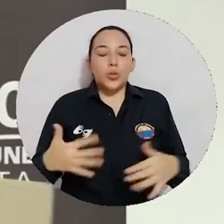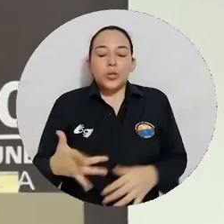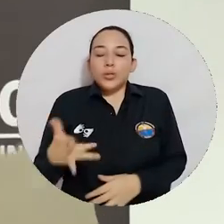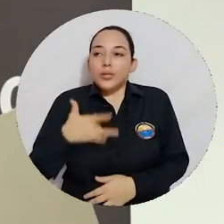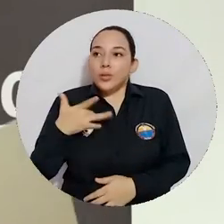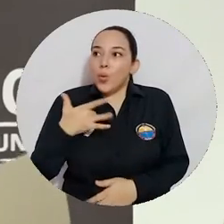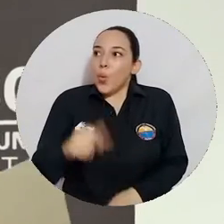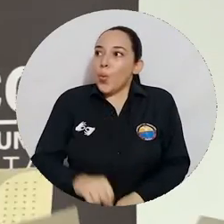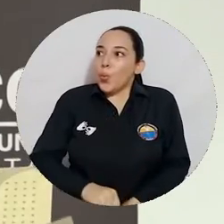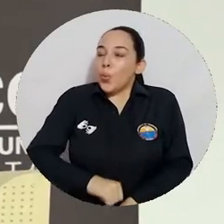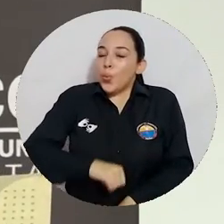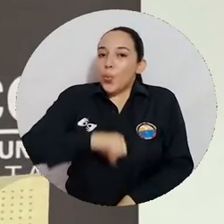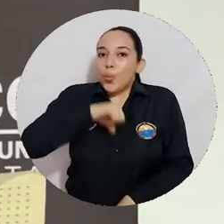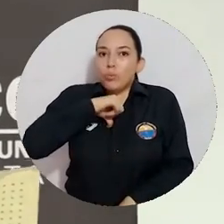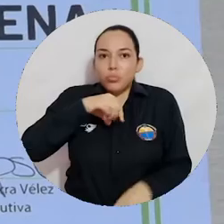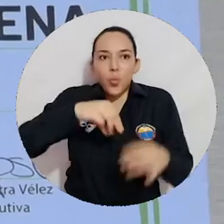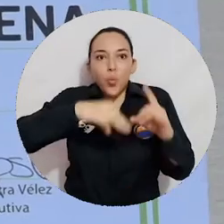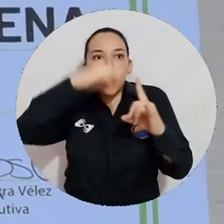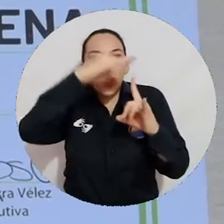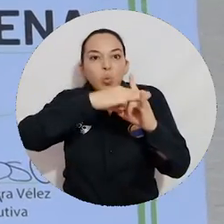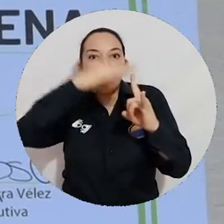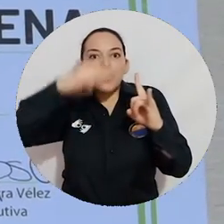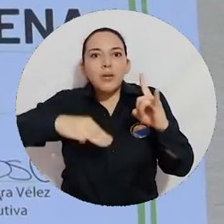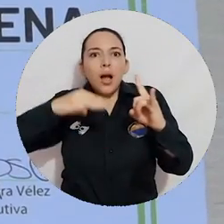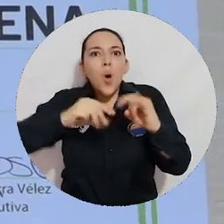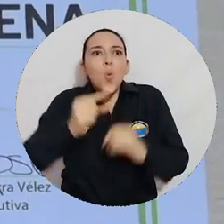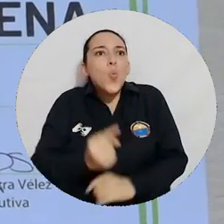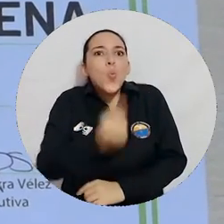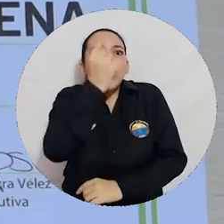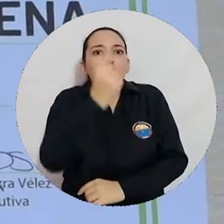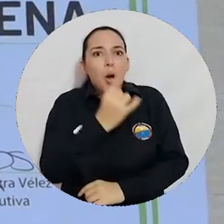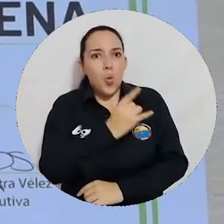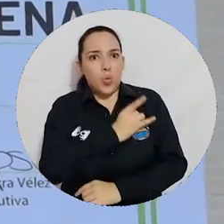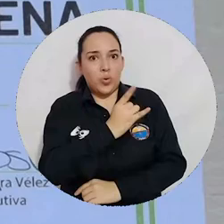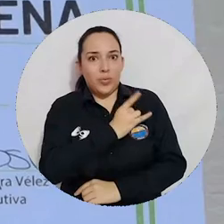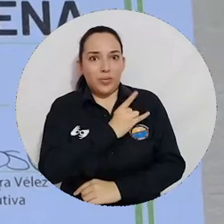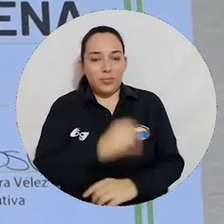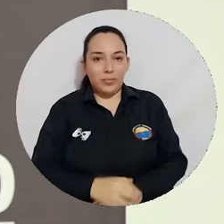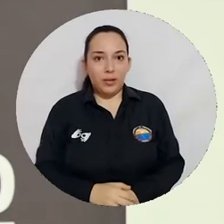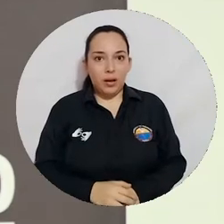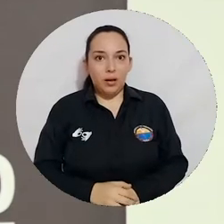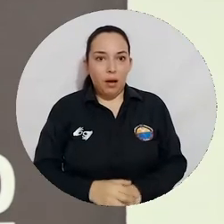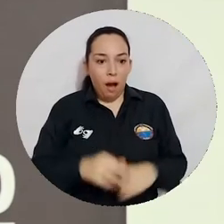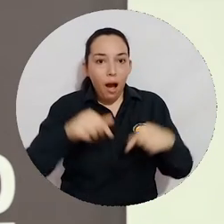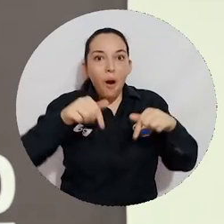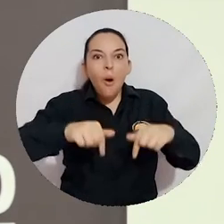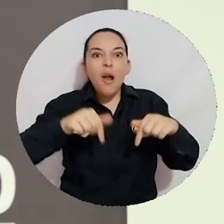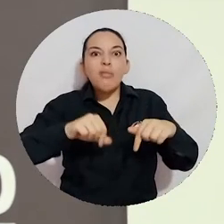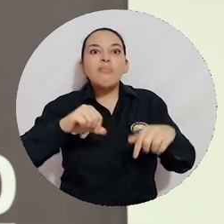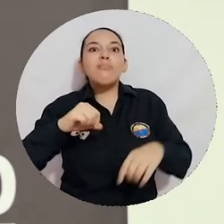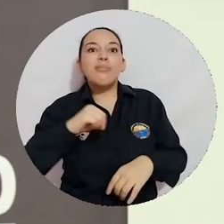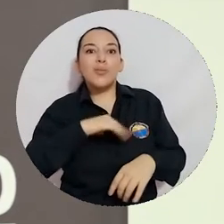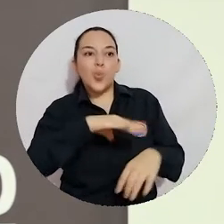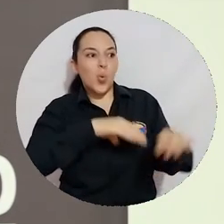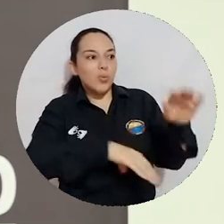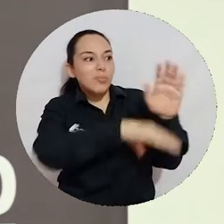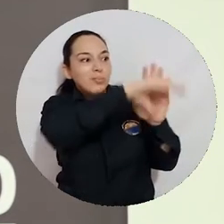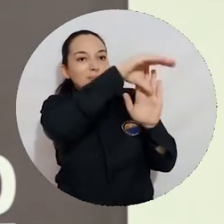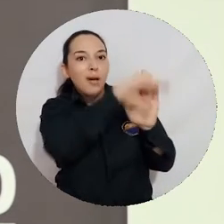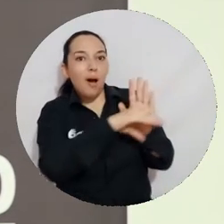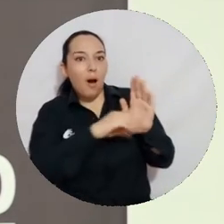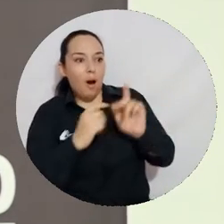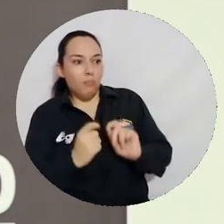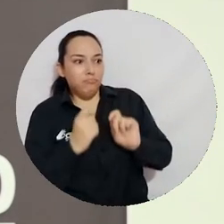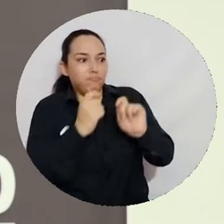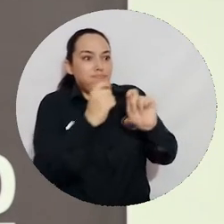Es un motivo de orgullo que la Universidad del Magdalena sea la única universidad que en este momento obtiene